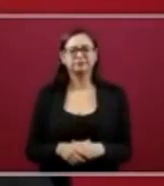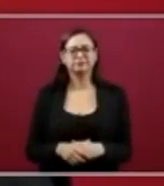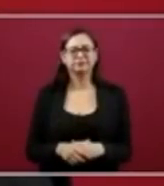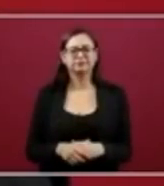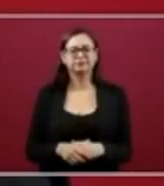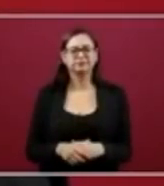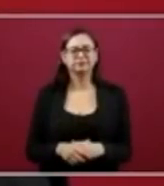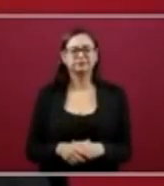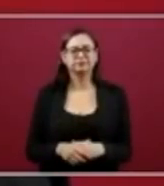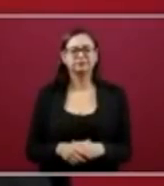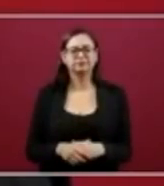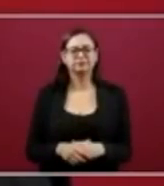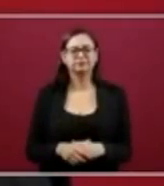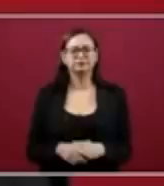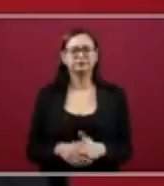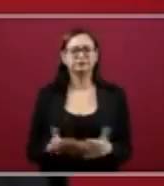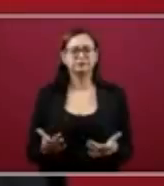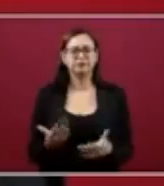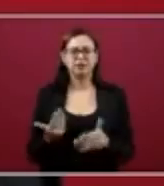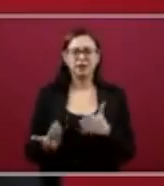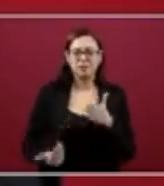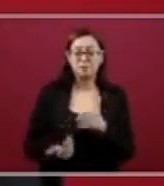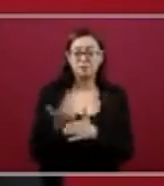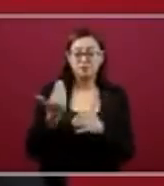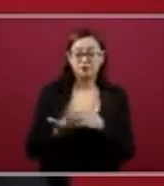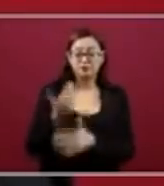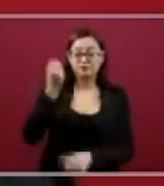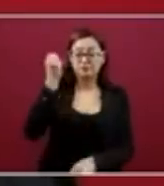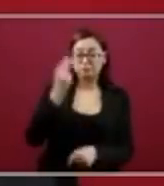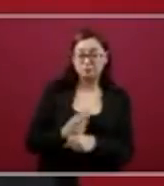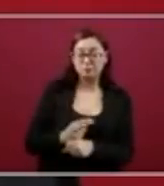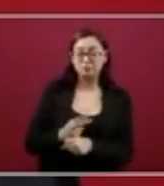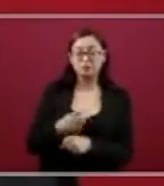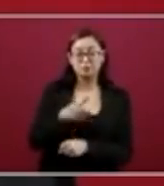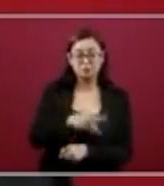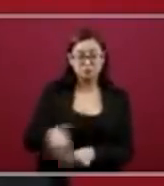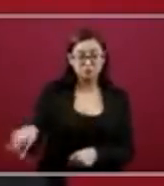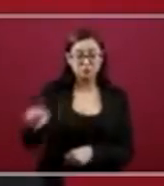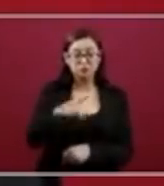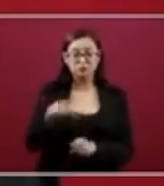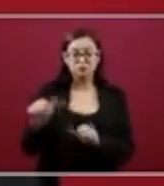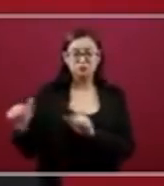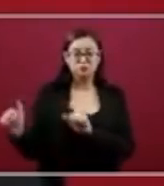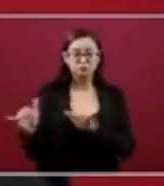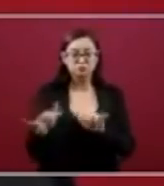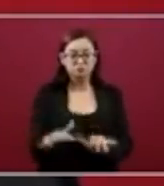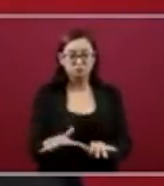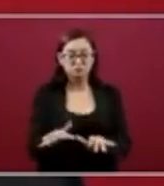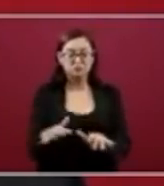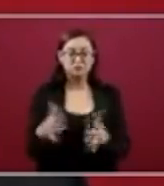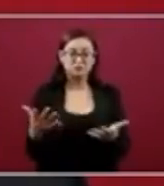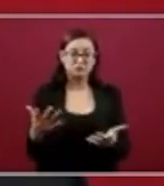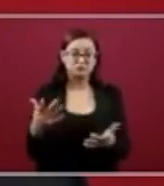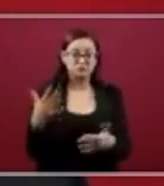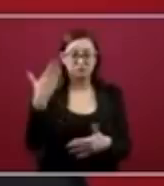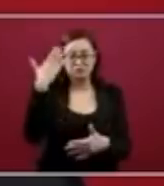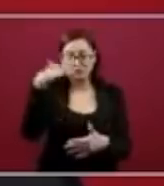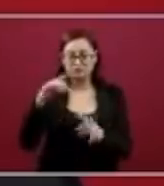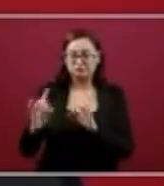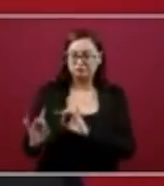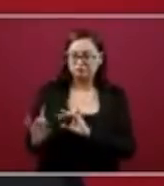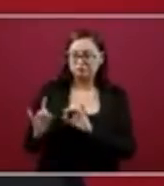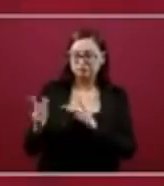cubra esta conferencia desde muy temprano, con todo lo que implica